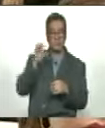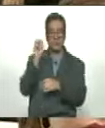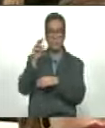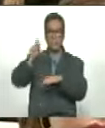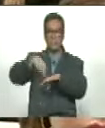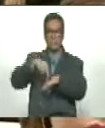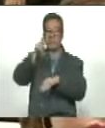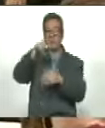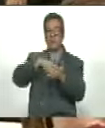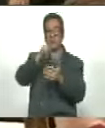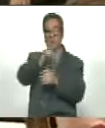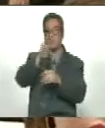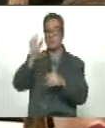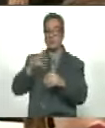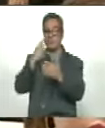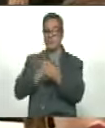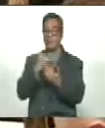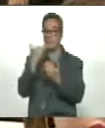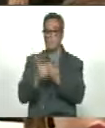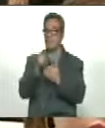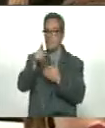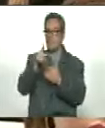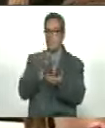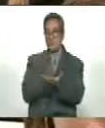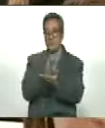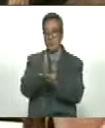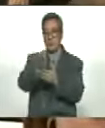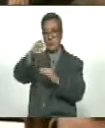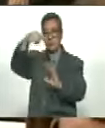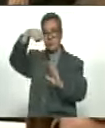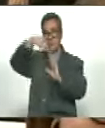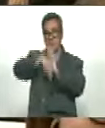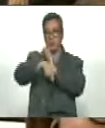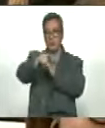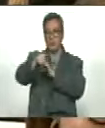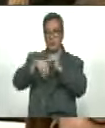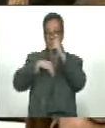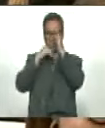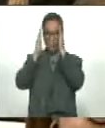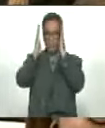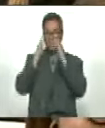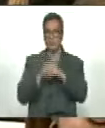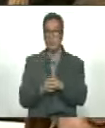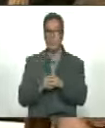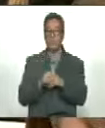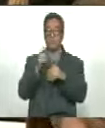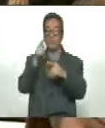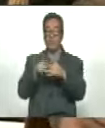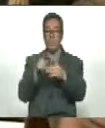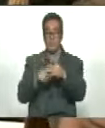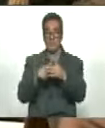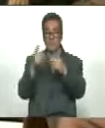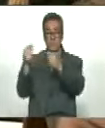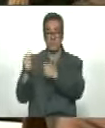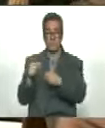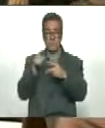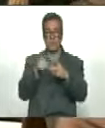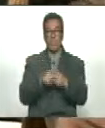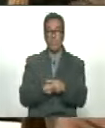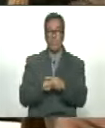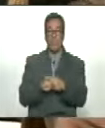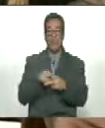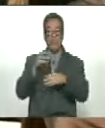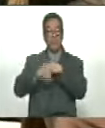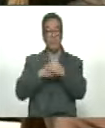en el 2024 planifica para seguir profundizando esa atención. Hay unas medidas económicas que